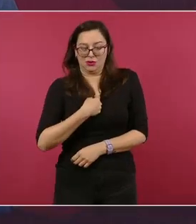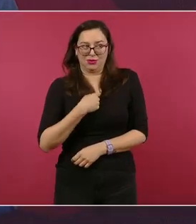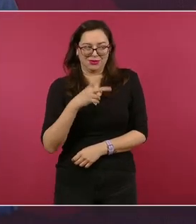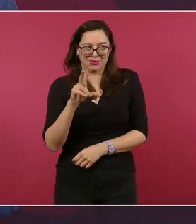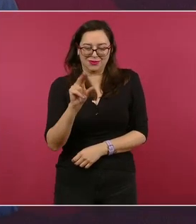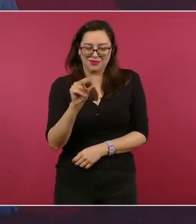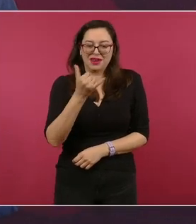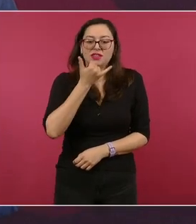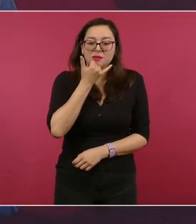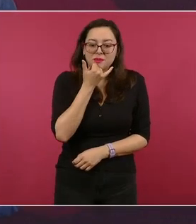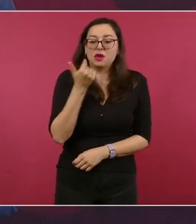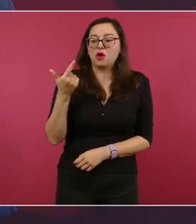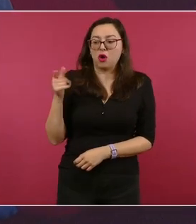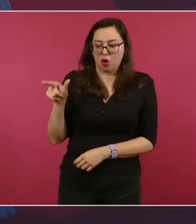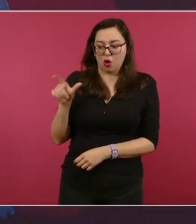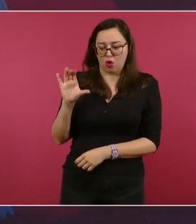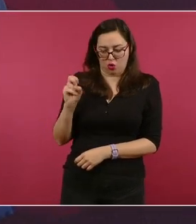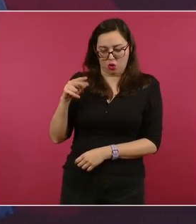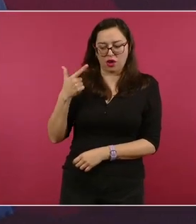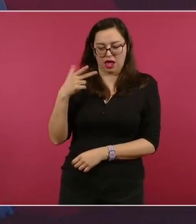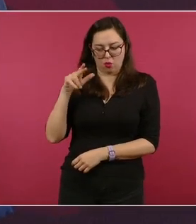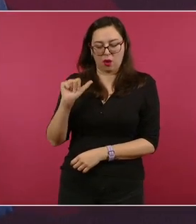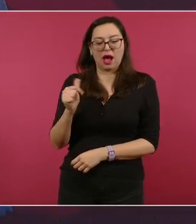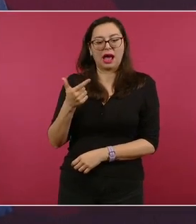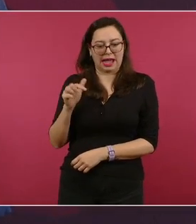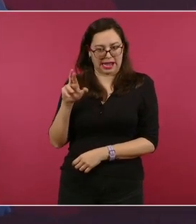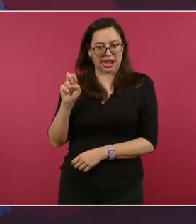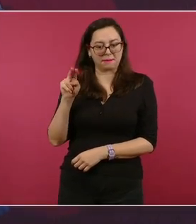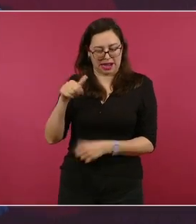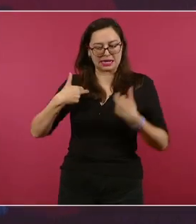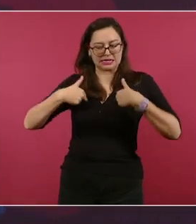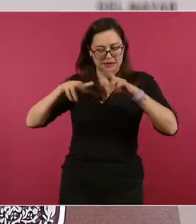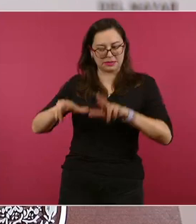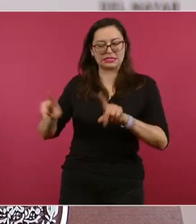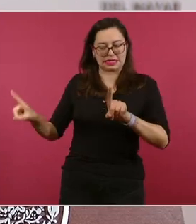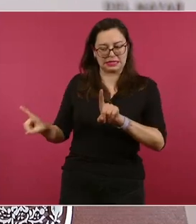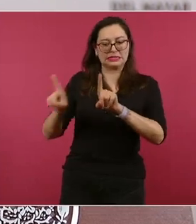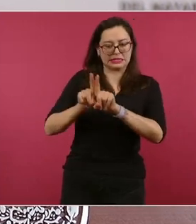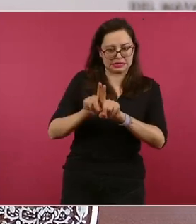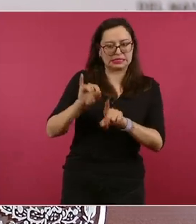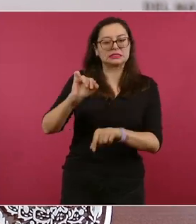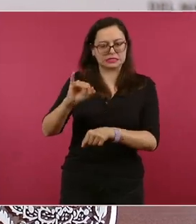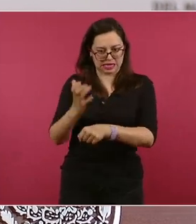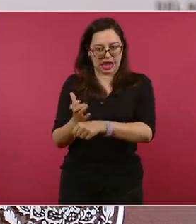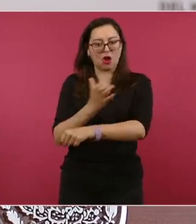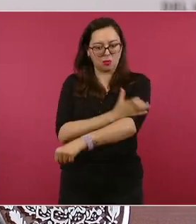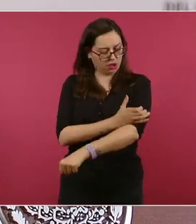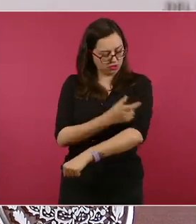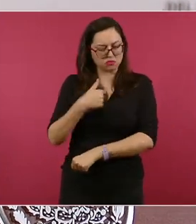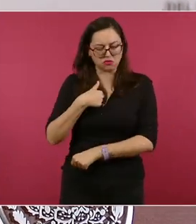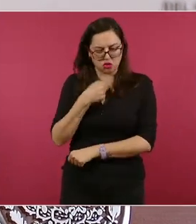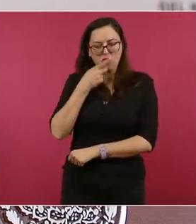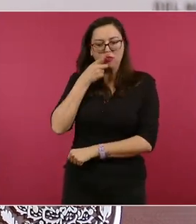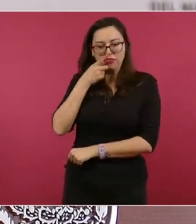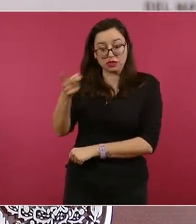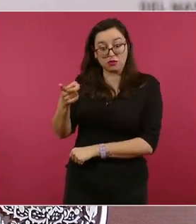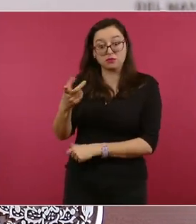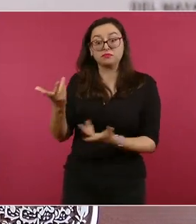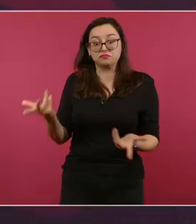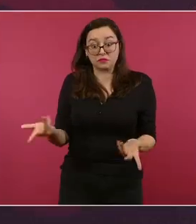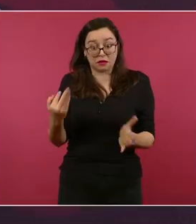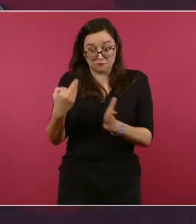sí. Germán sí te acompaña. Perfecto. Y porque sí es un problema a